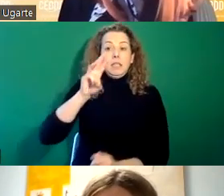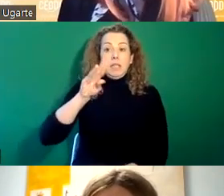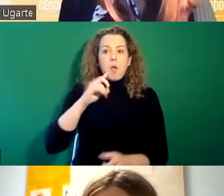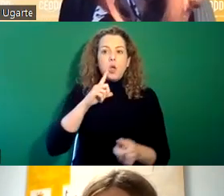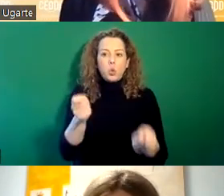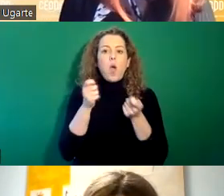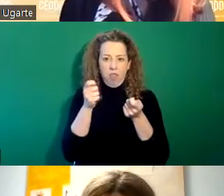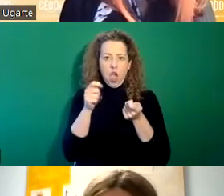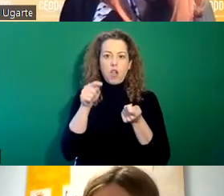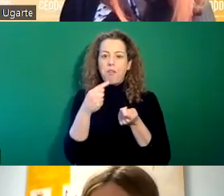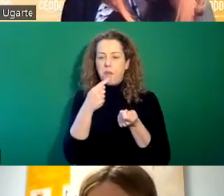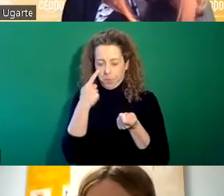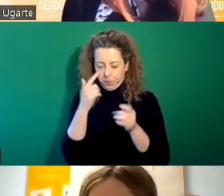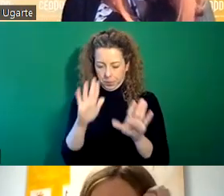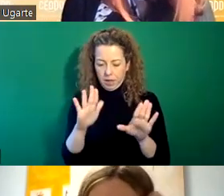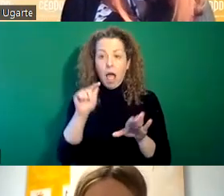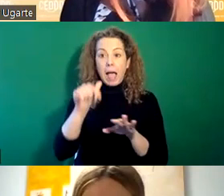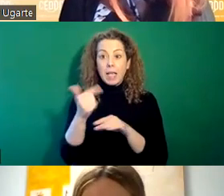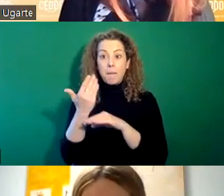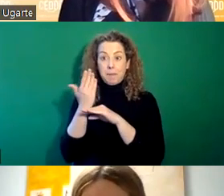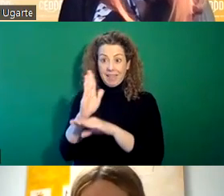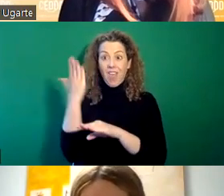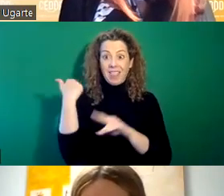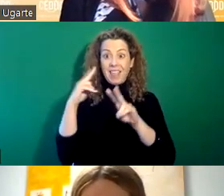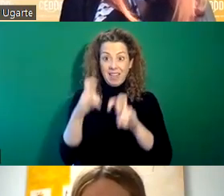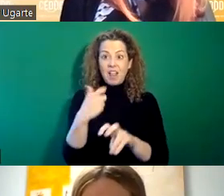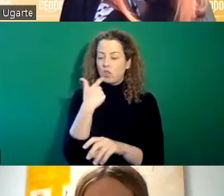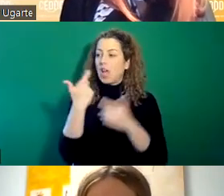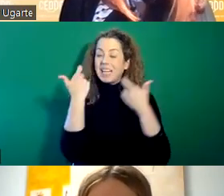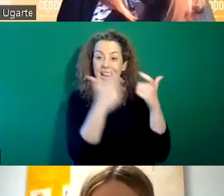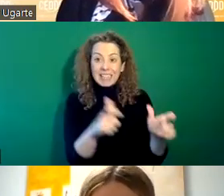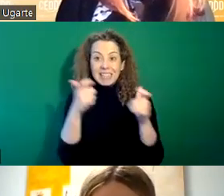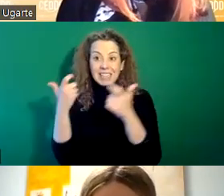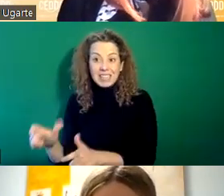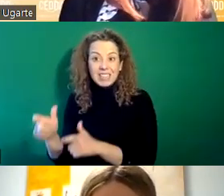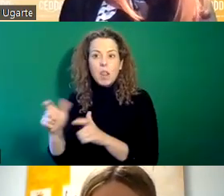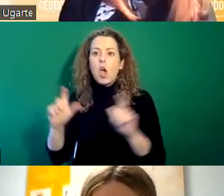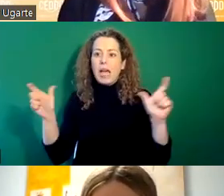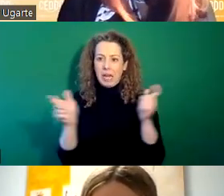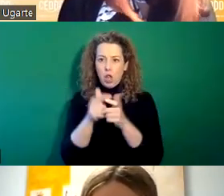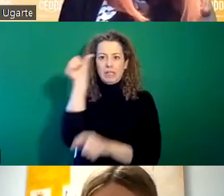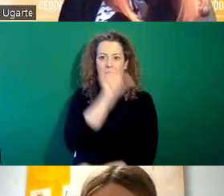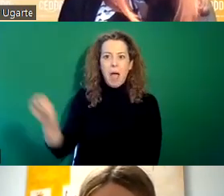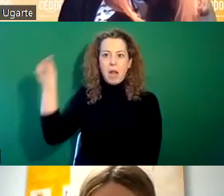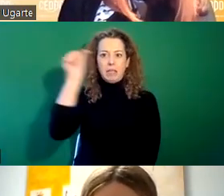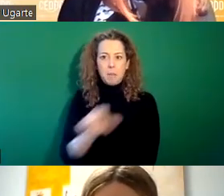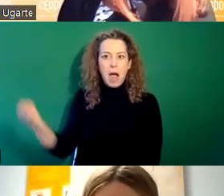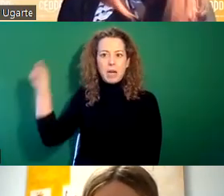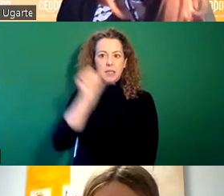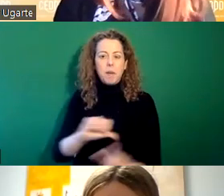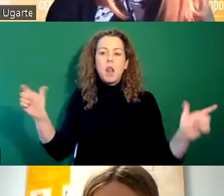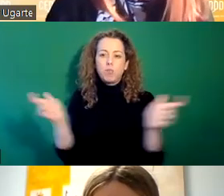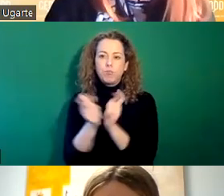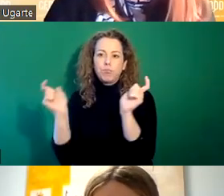que iba, decíamos, de esa presentación inicial que os he dicho, clasificación, nos reuníamos semanalmente y íbamos marcando las áreas